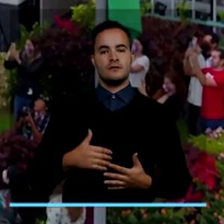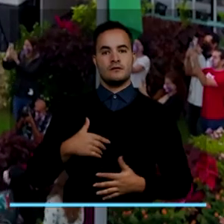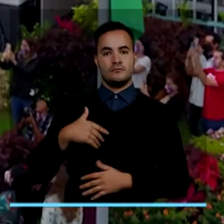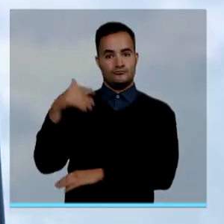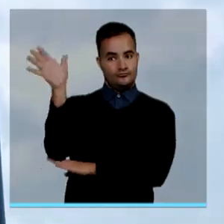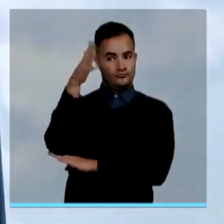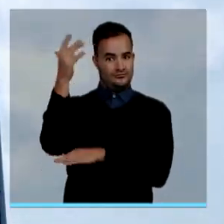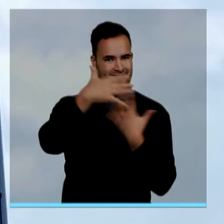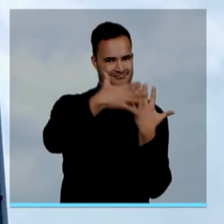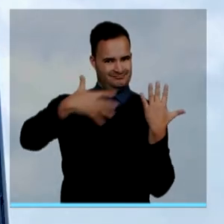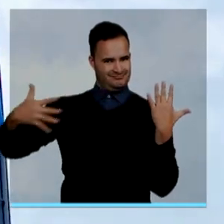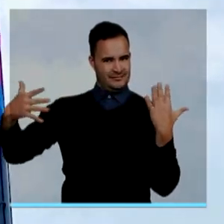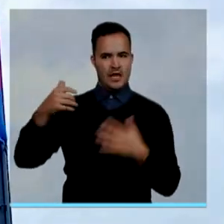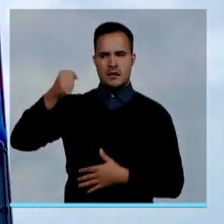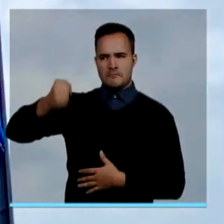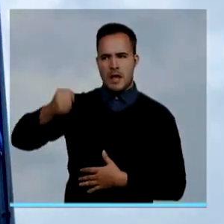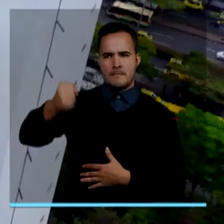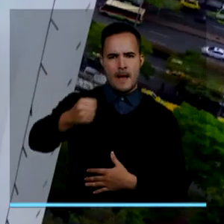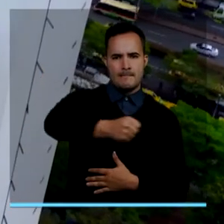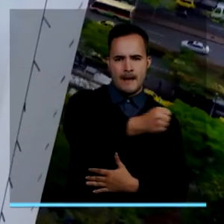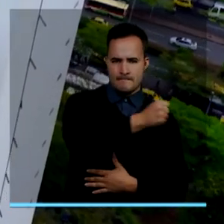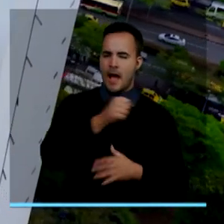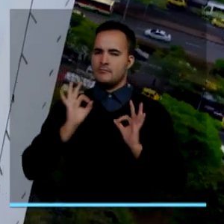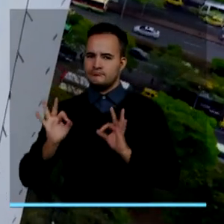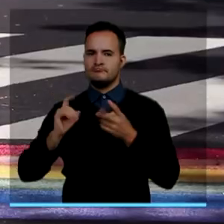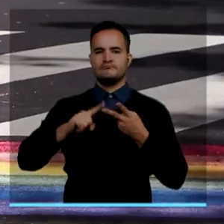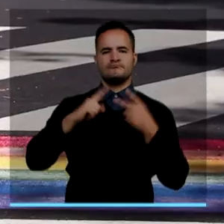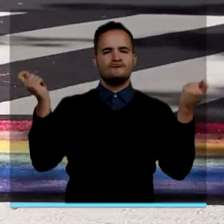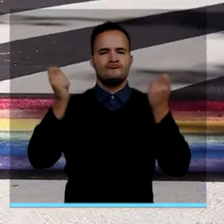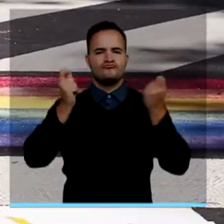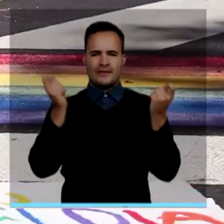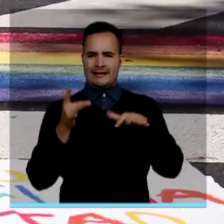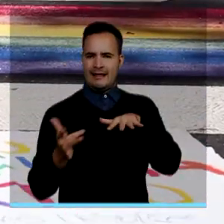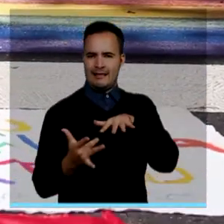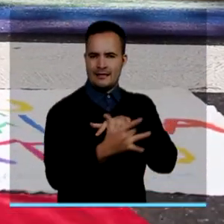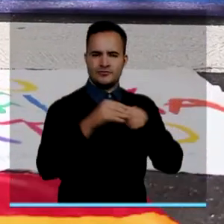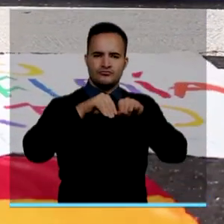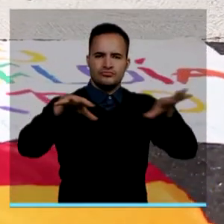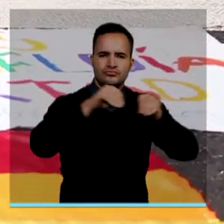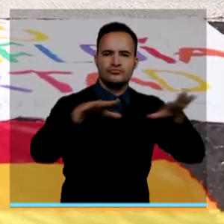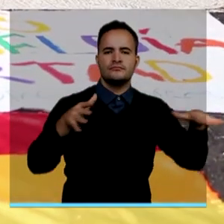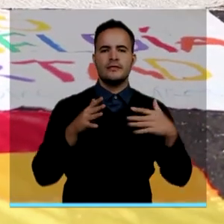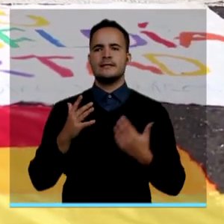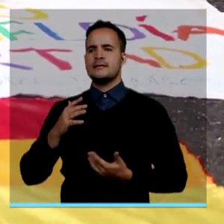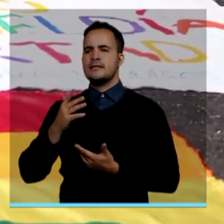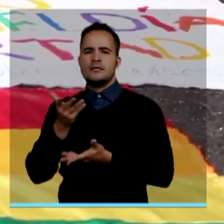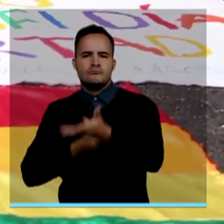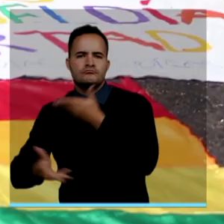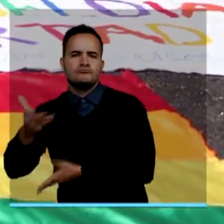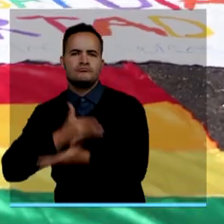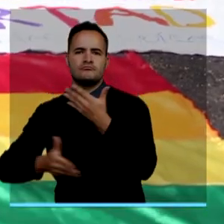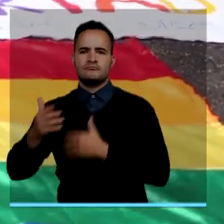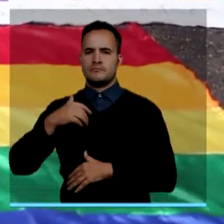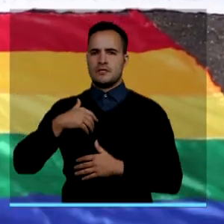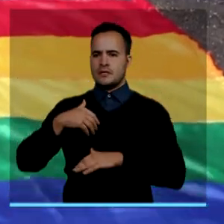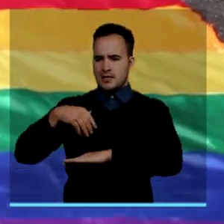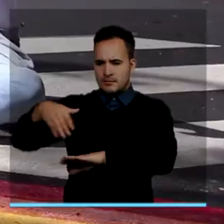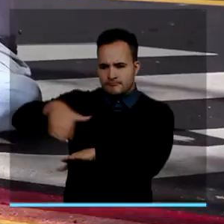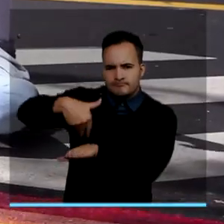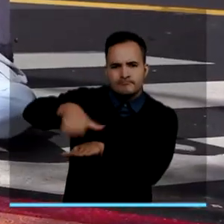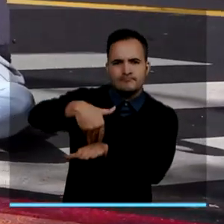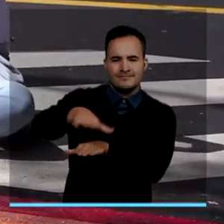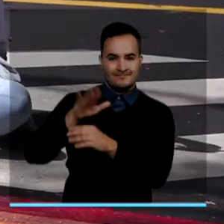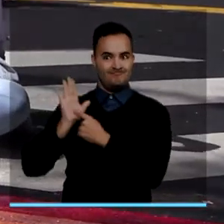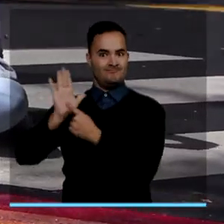Con la instalación de banderas LGBTIQ+, campañas en redes sociales, charlas e intervención de 7